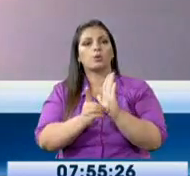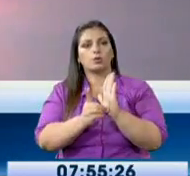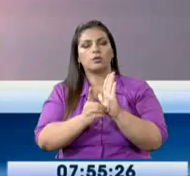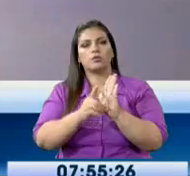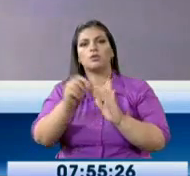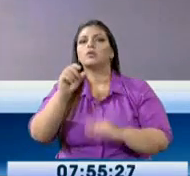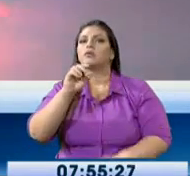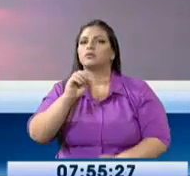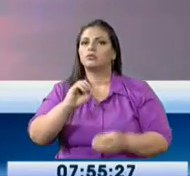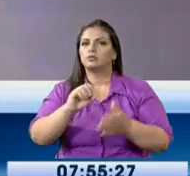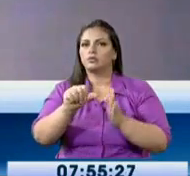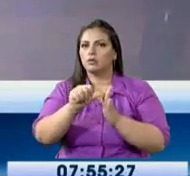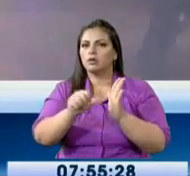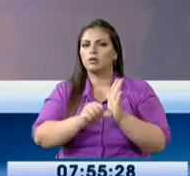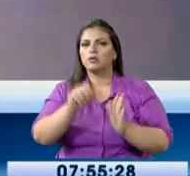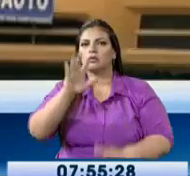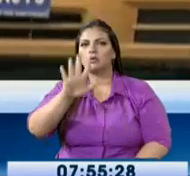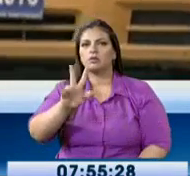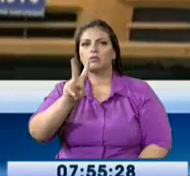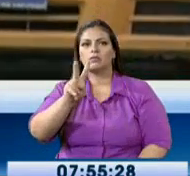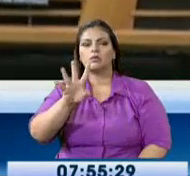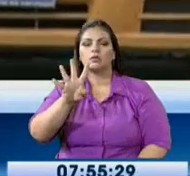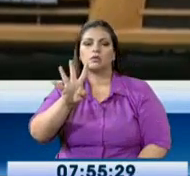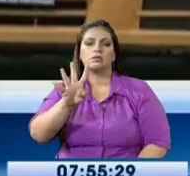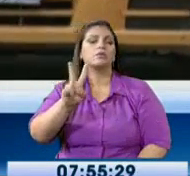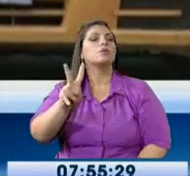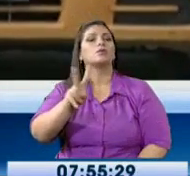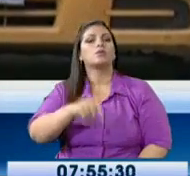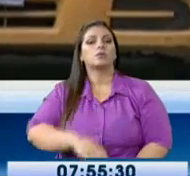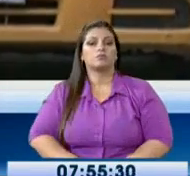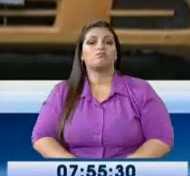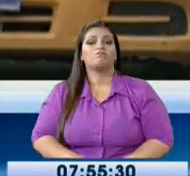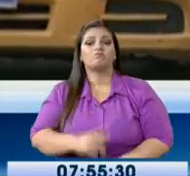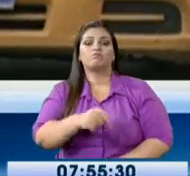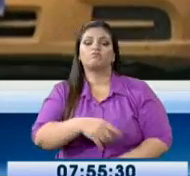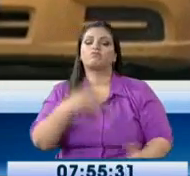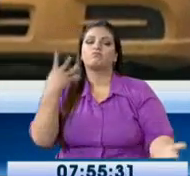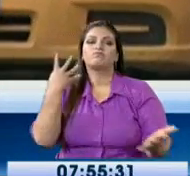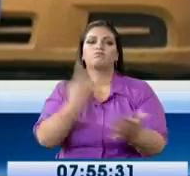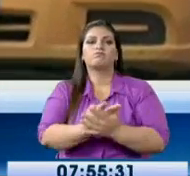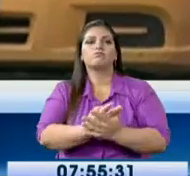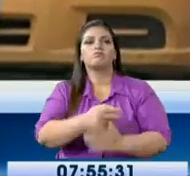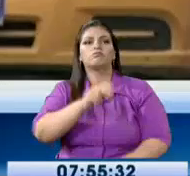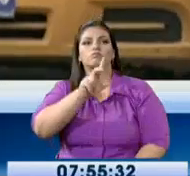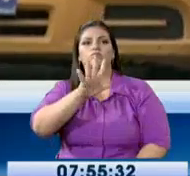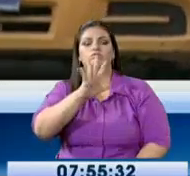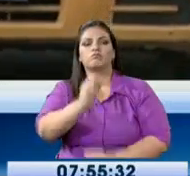ya que el COIP rige recién desde agosto del 2014.